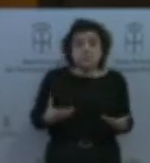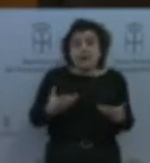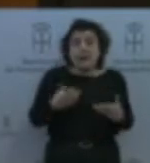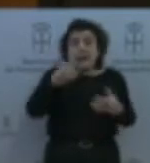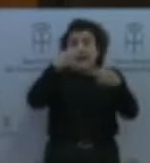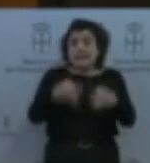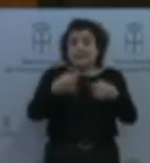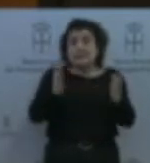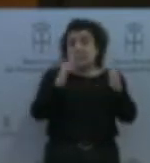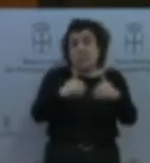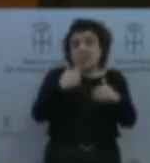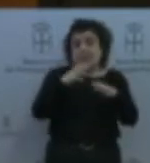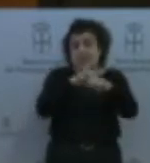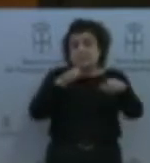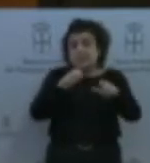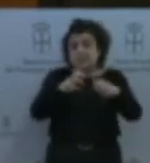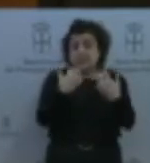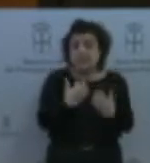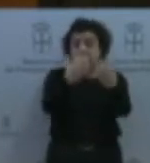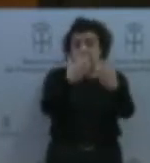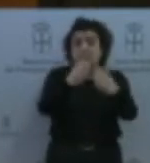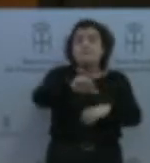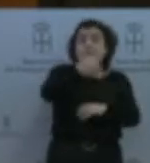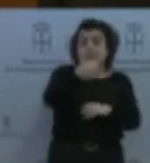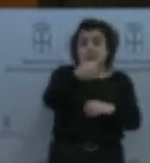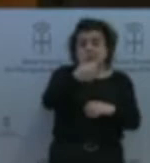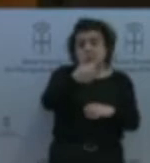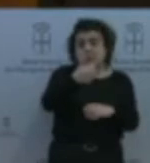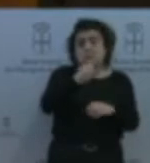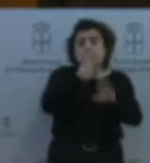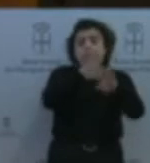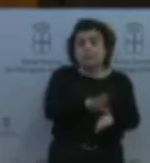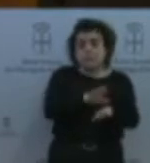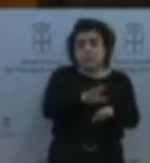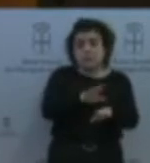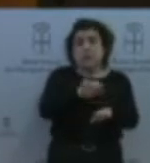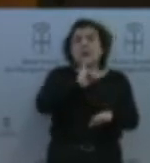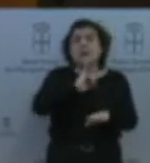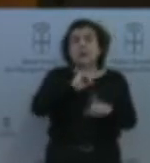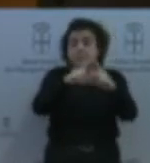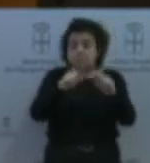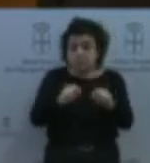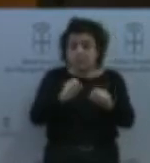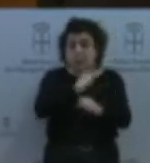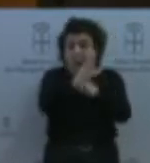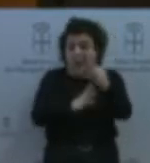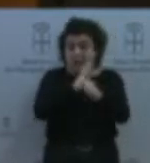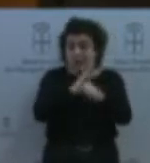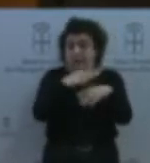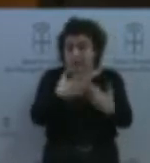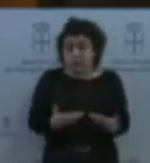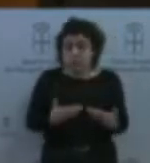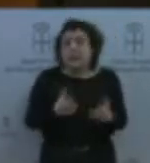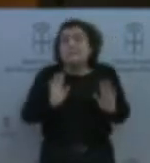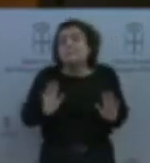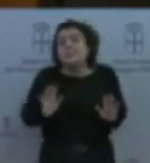ser favorable a la lengua asturiana en la legislatura viniente. Ninguna. El riesgo de involución está presente y en sin una